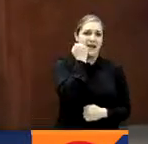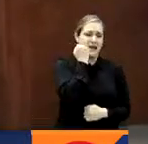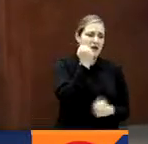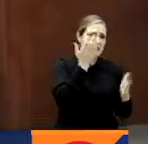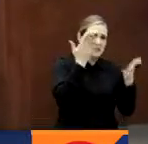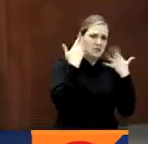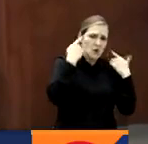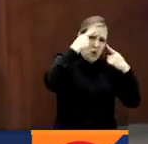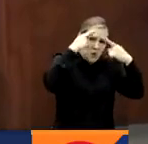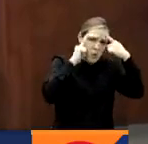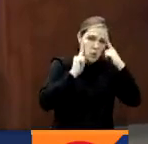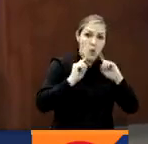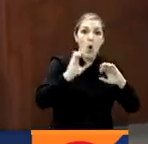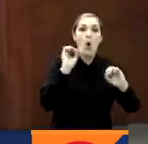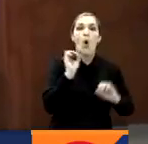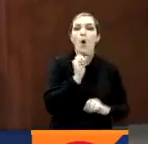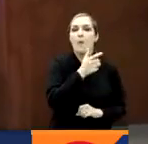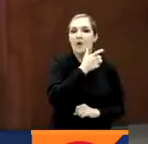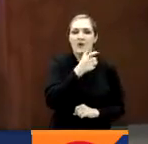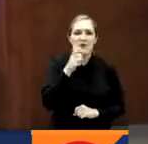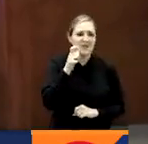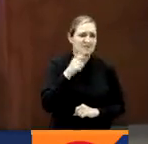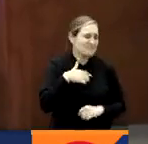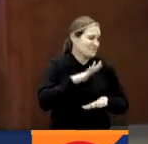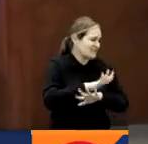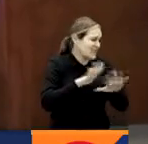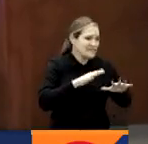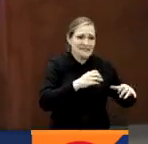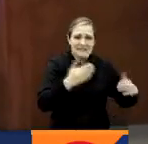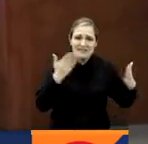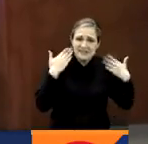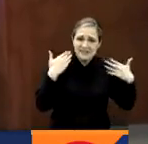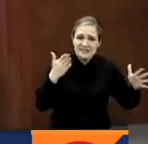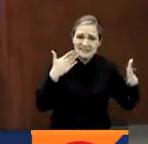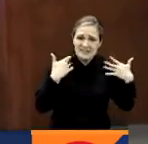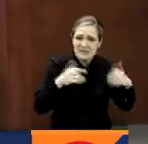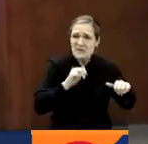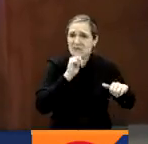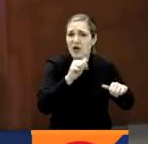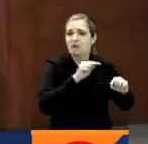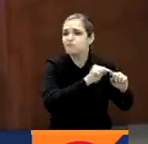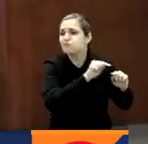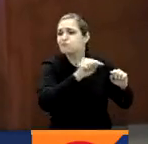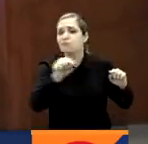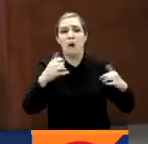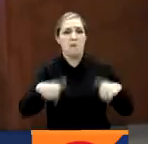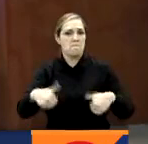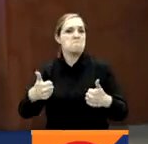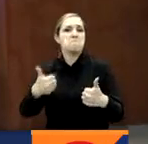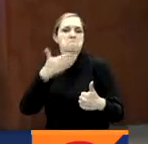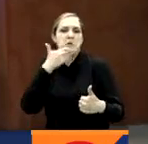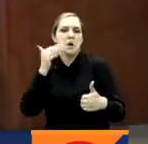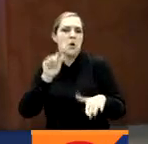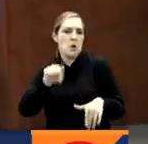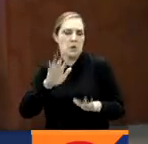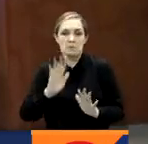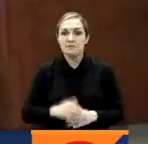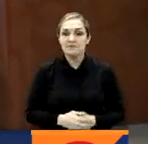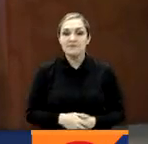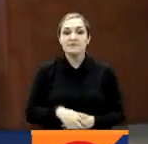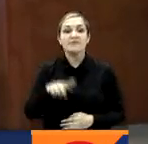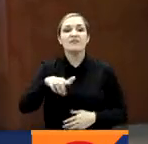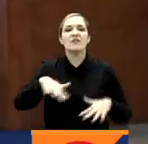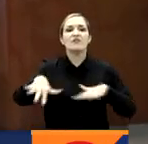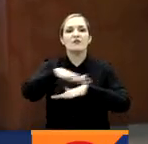o la que vimos en Puerto Berrío. Hoy, hay que decirlo, estamos un poco más frescos en materia de temperatura. Así es, y estamos acá en el